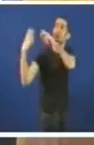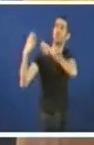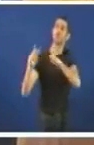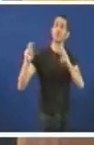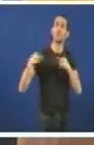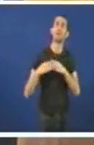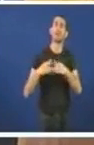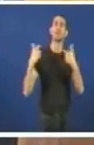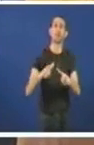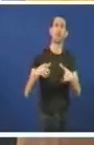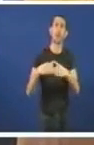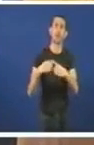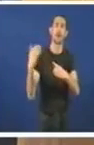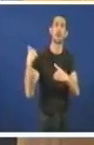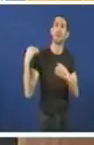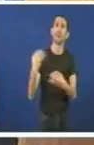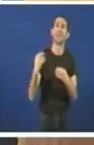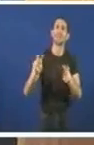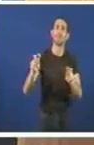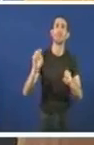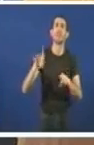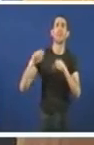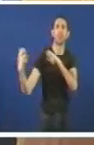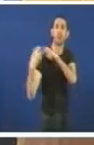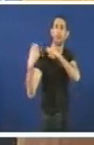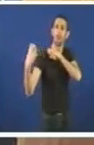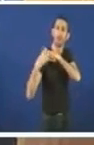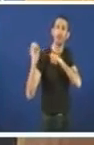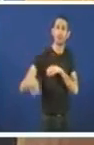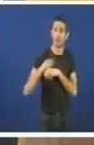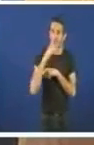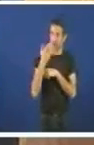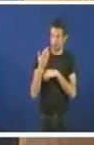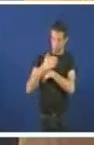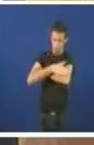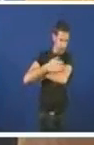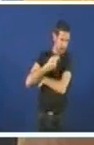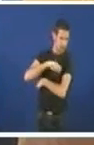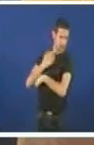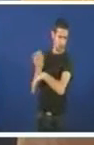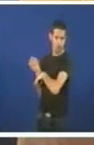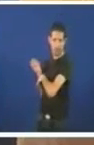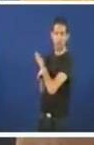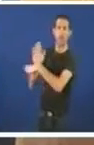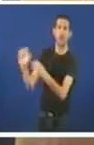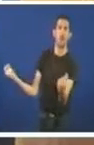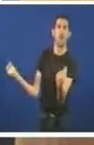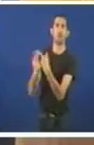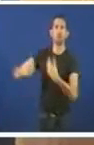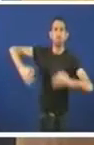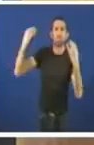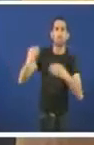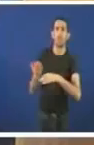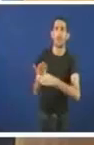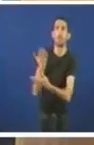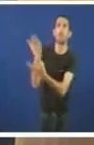que a estas alturas o goberno español non teña presentado oficialmente unha proposta de Tax